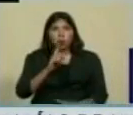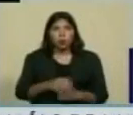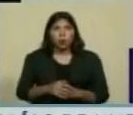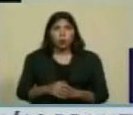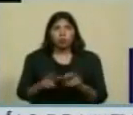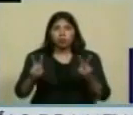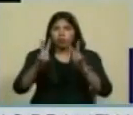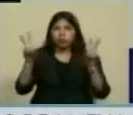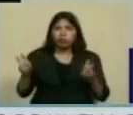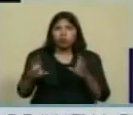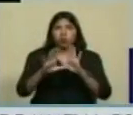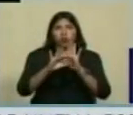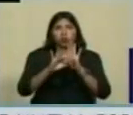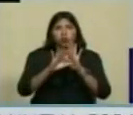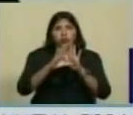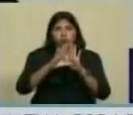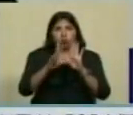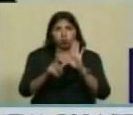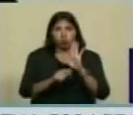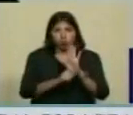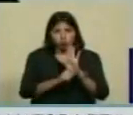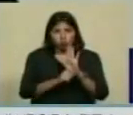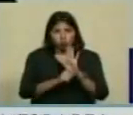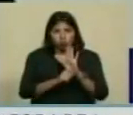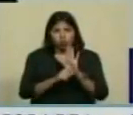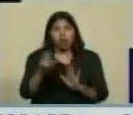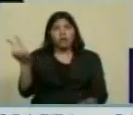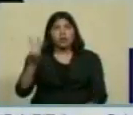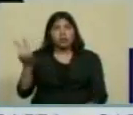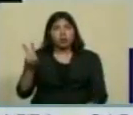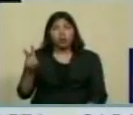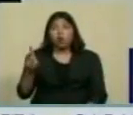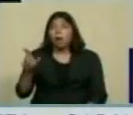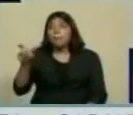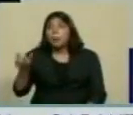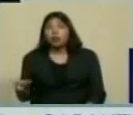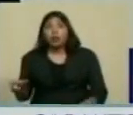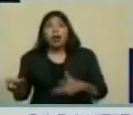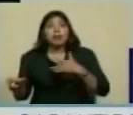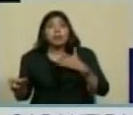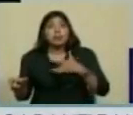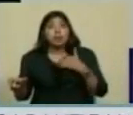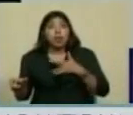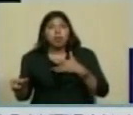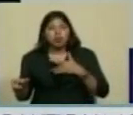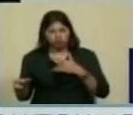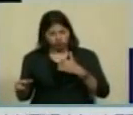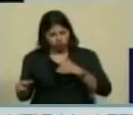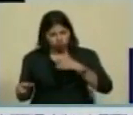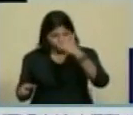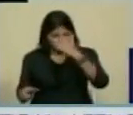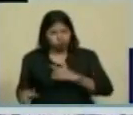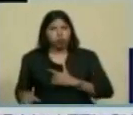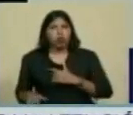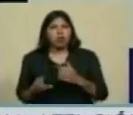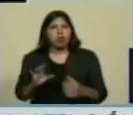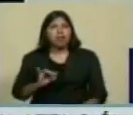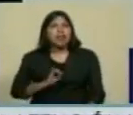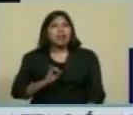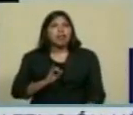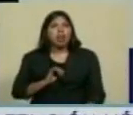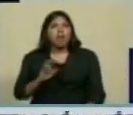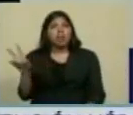República Bolivariana de Venezuela. Todo aquel que se sienta venezolano, todo aquel que apueste al país, debe, y toda